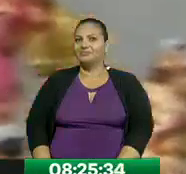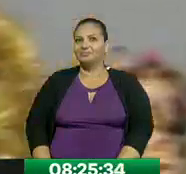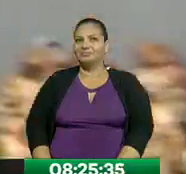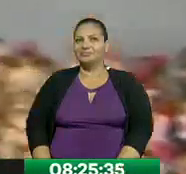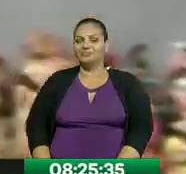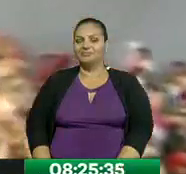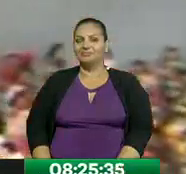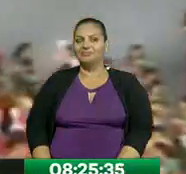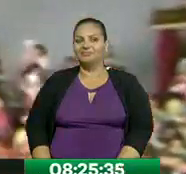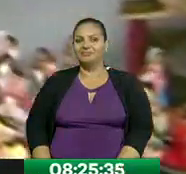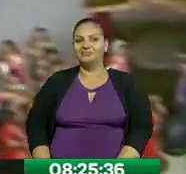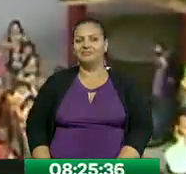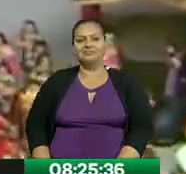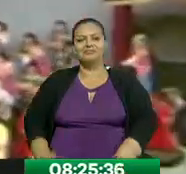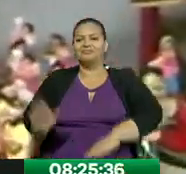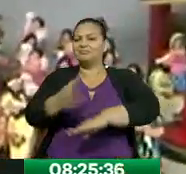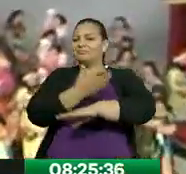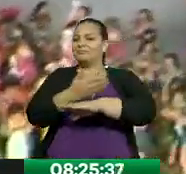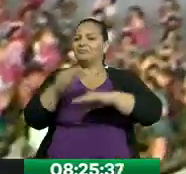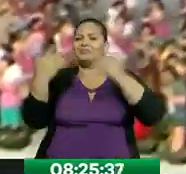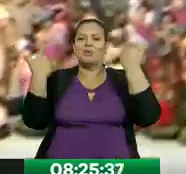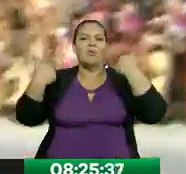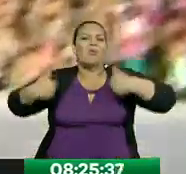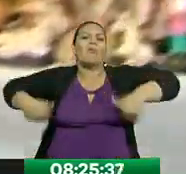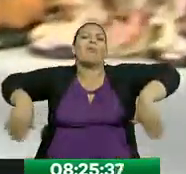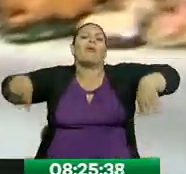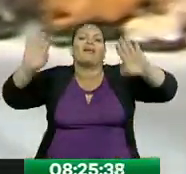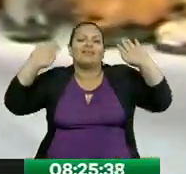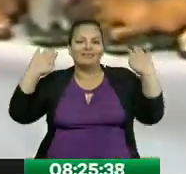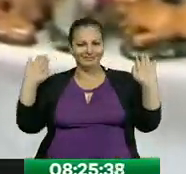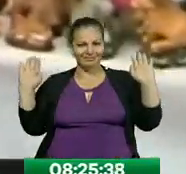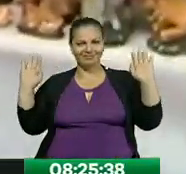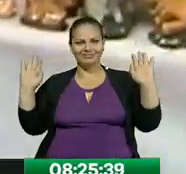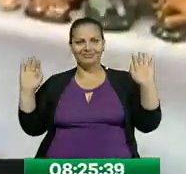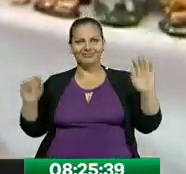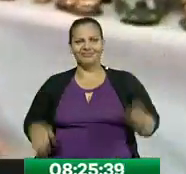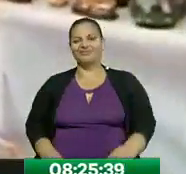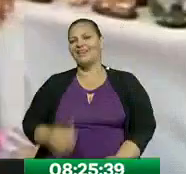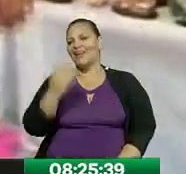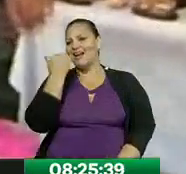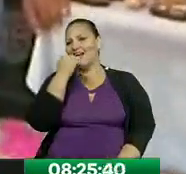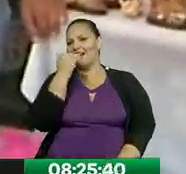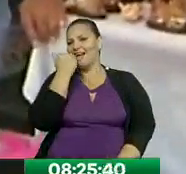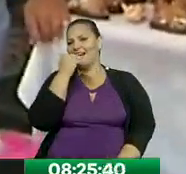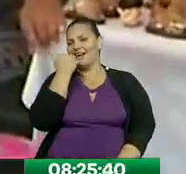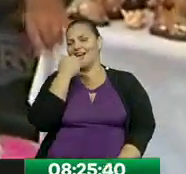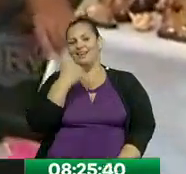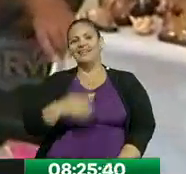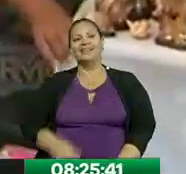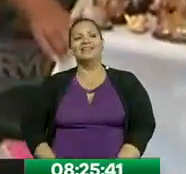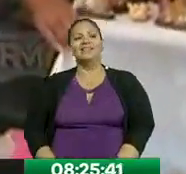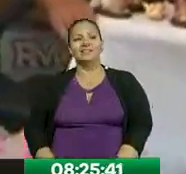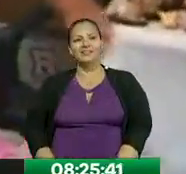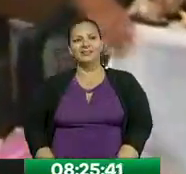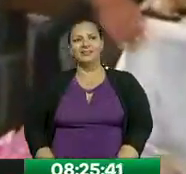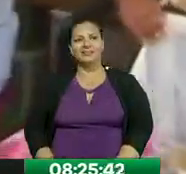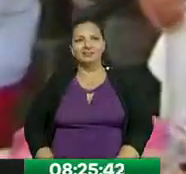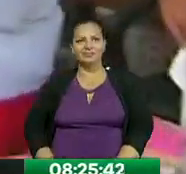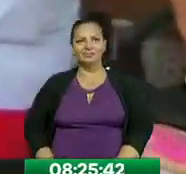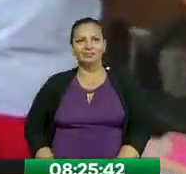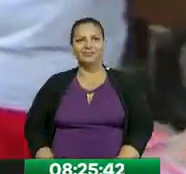tuki, tuki, tuki. Tuki, tuki, tuki, ta. Eso, tuki, tuki, ta. Bueno, aquí los esperamos definitivamente. Ellas